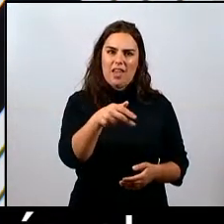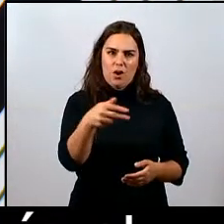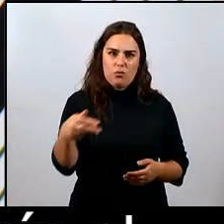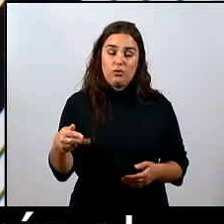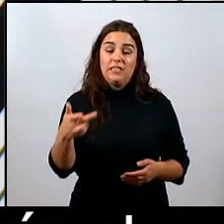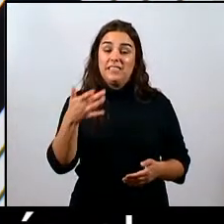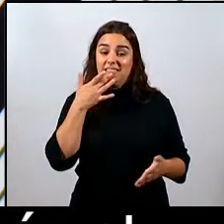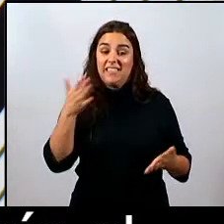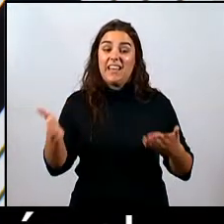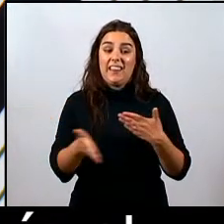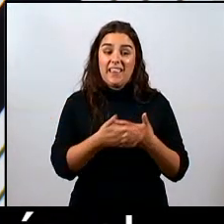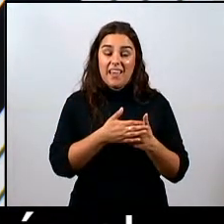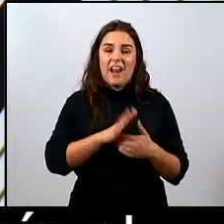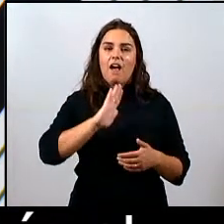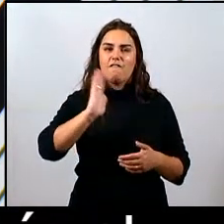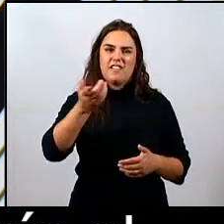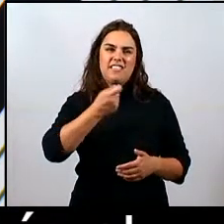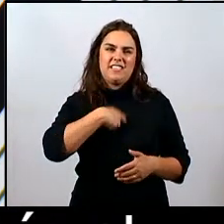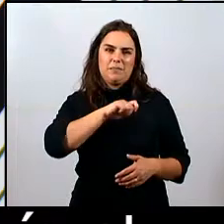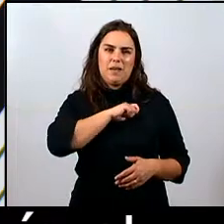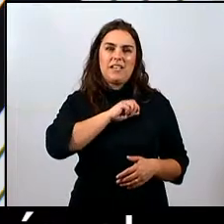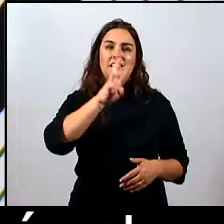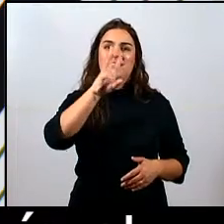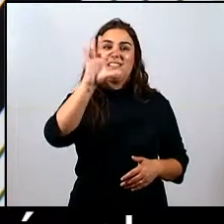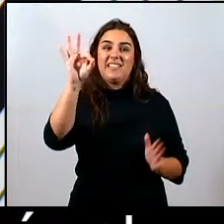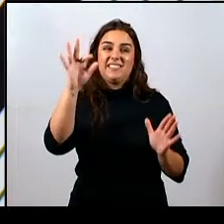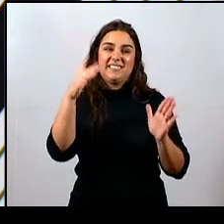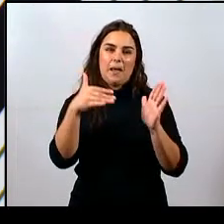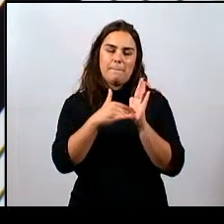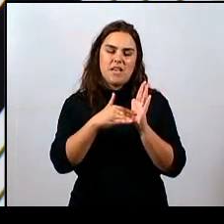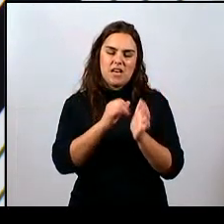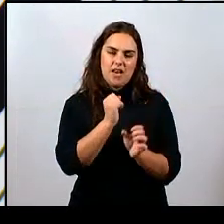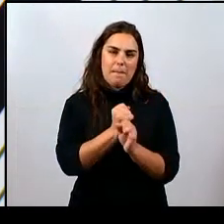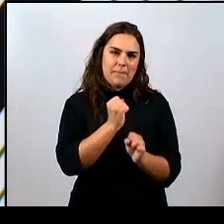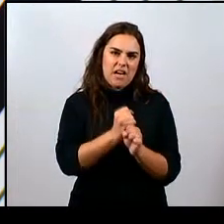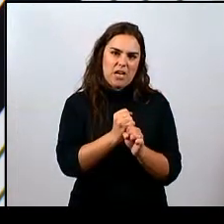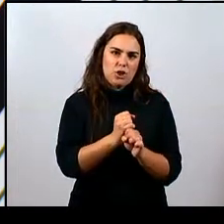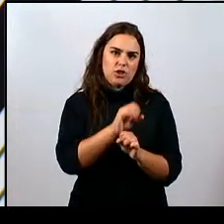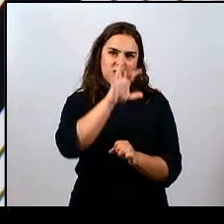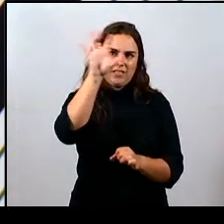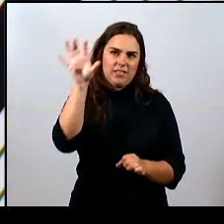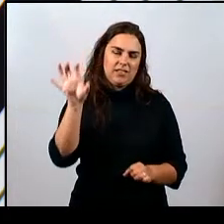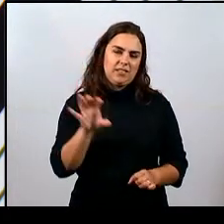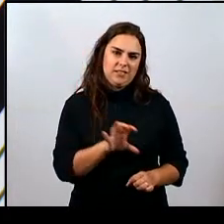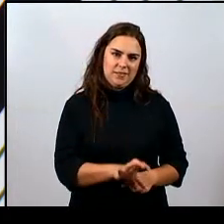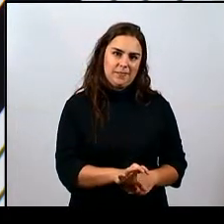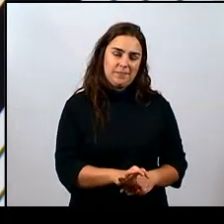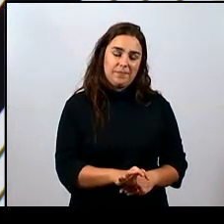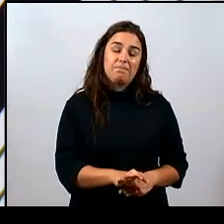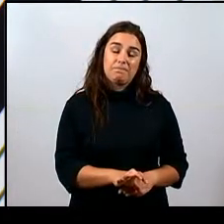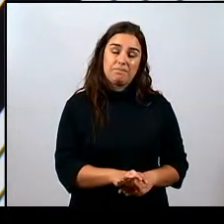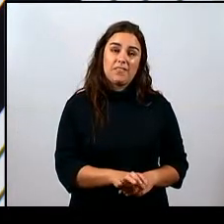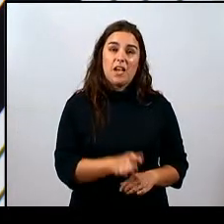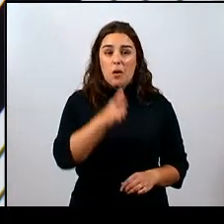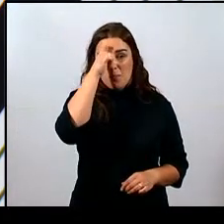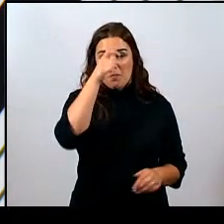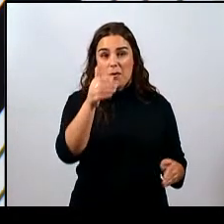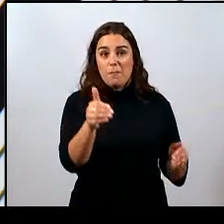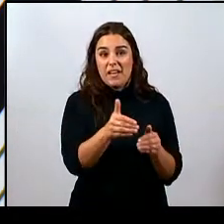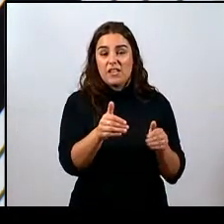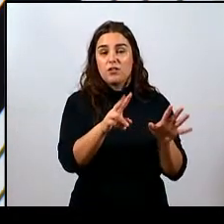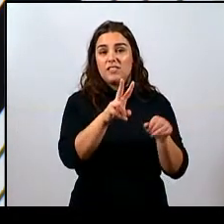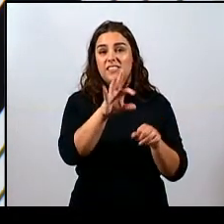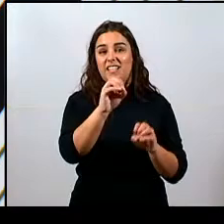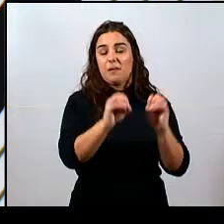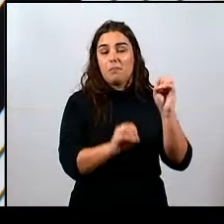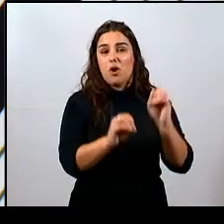toda España provocaría una pérdida de 30.000 empleos por todo el país, privando a pequeños municipios de incluso el